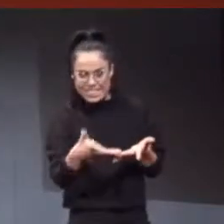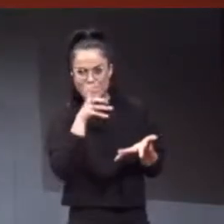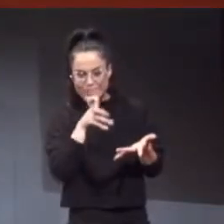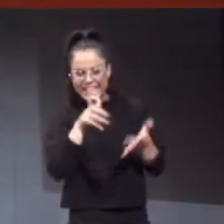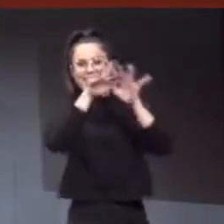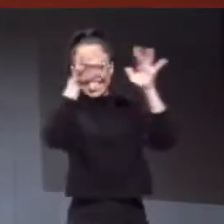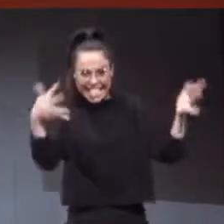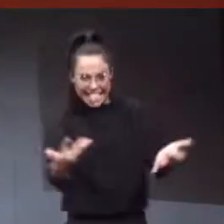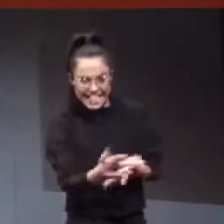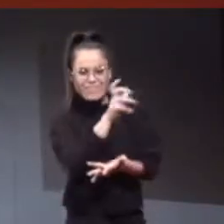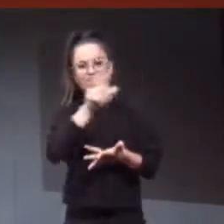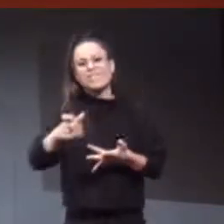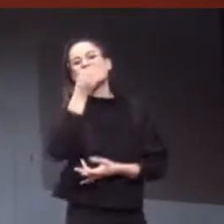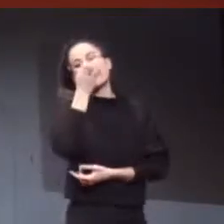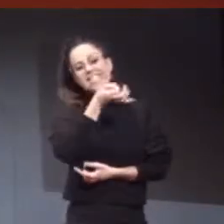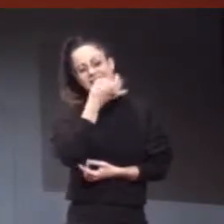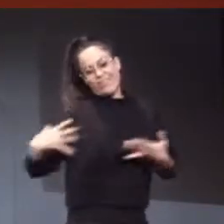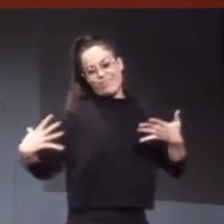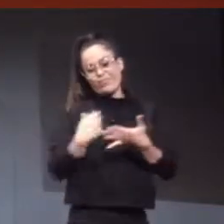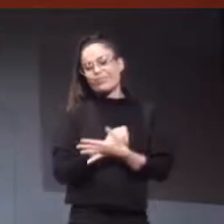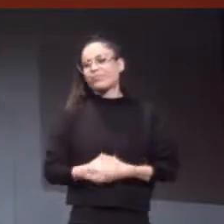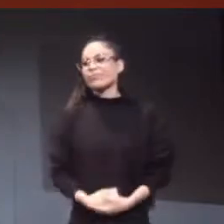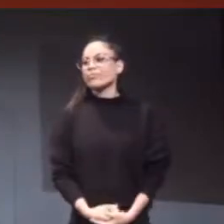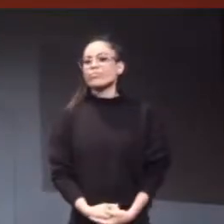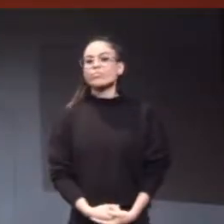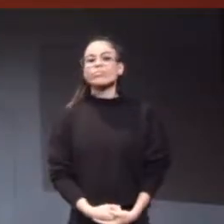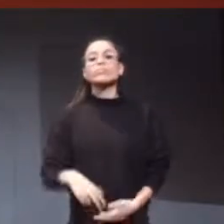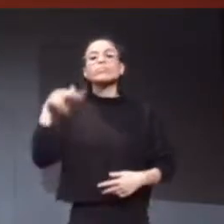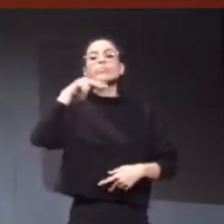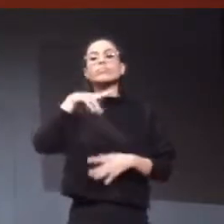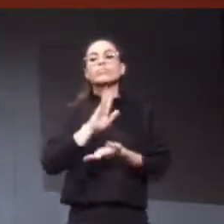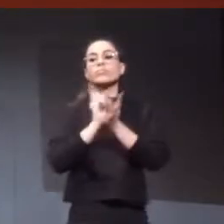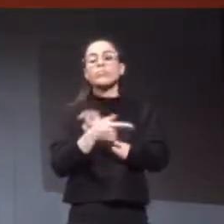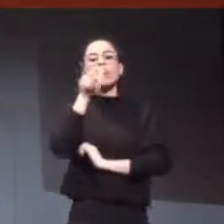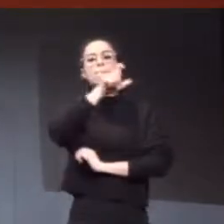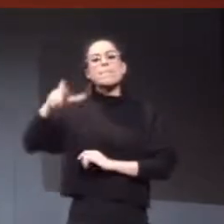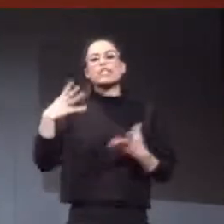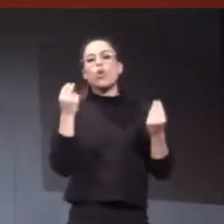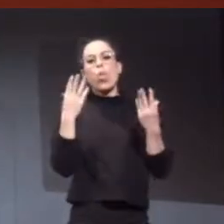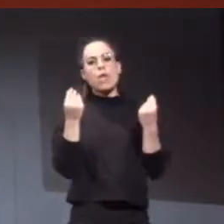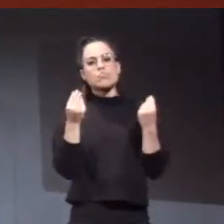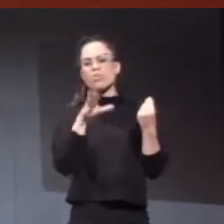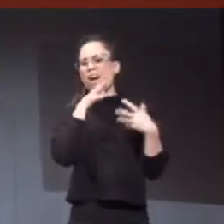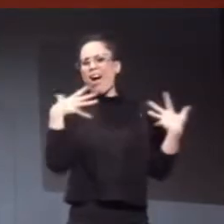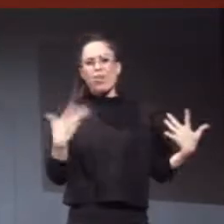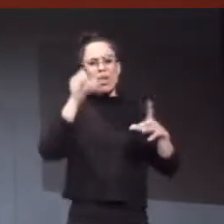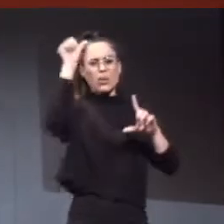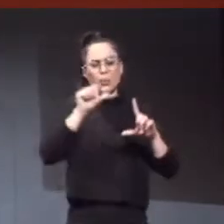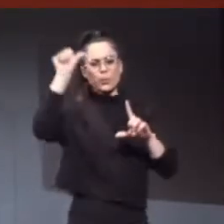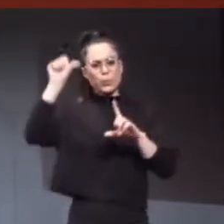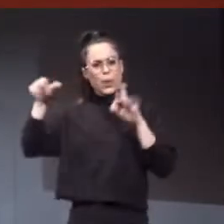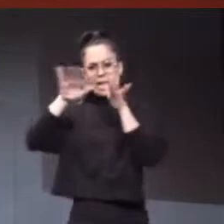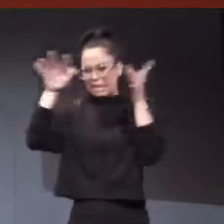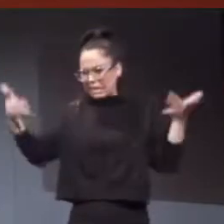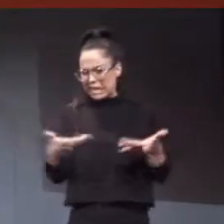internautak, arratsaldeon guztioi. Son muchas las personas, decía, que nos están siguiendo en estos momentos por